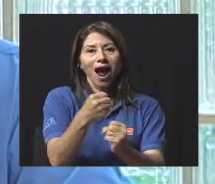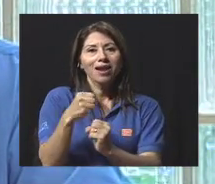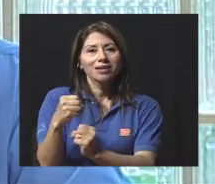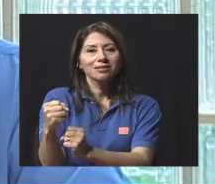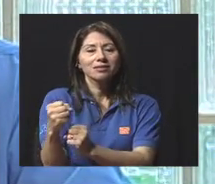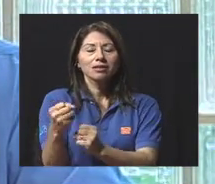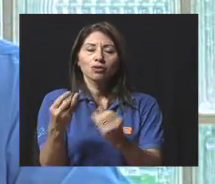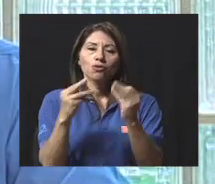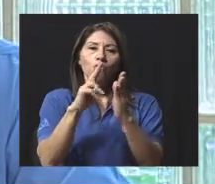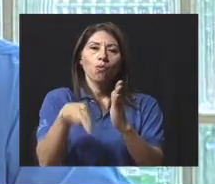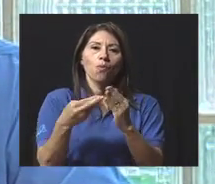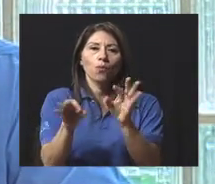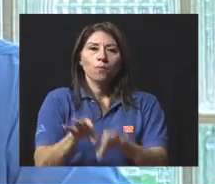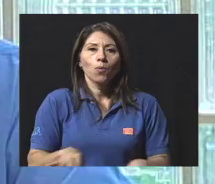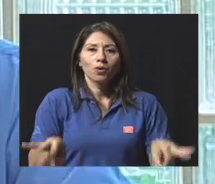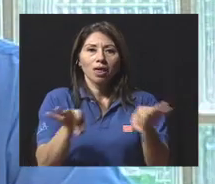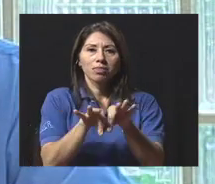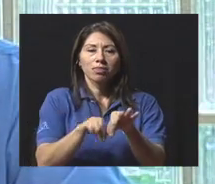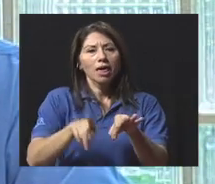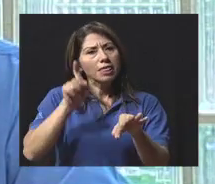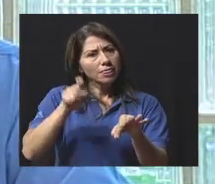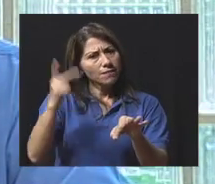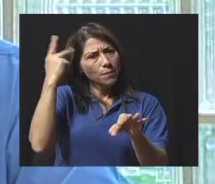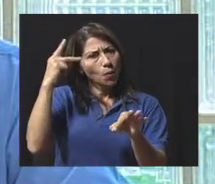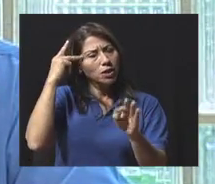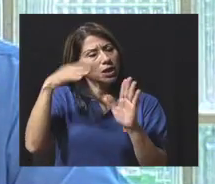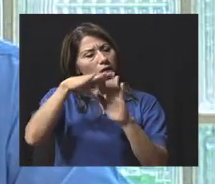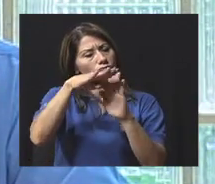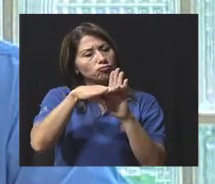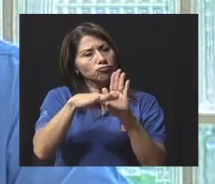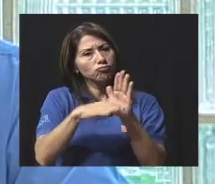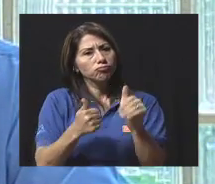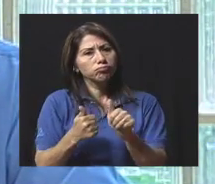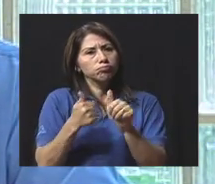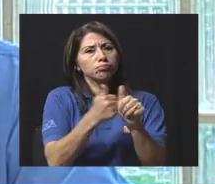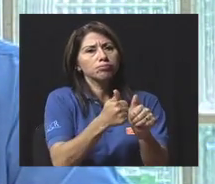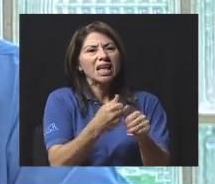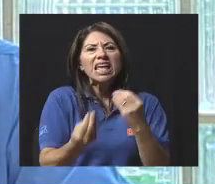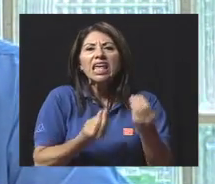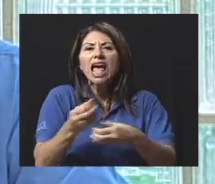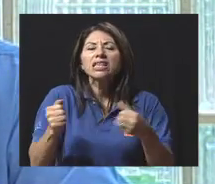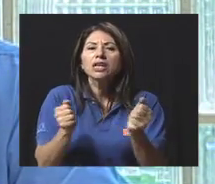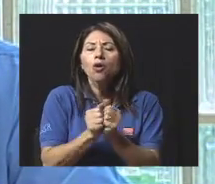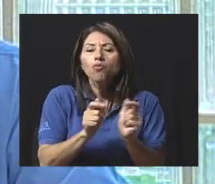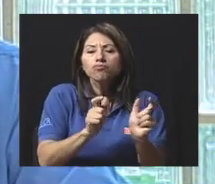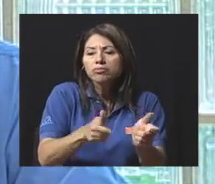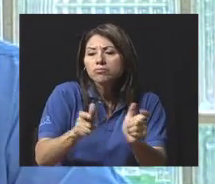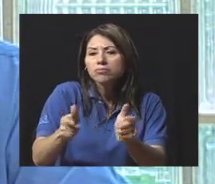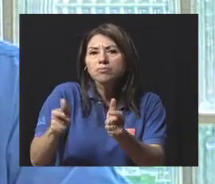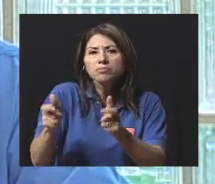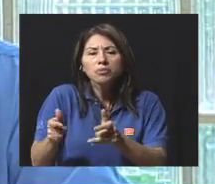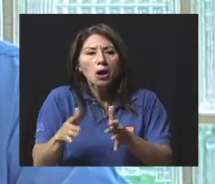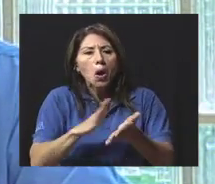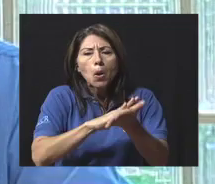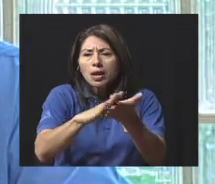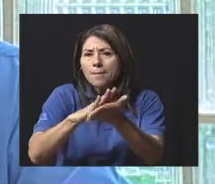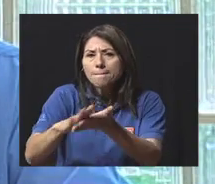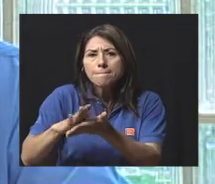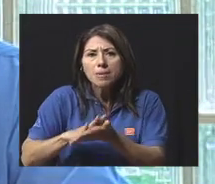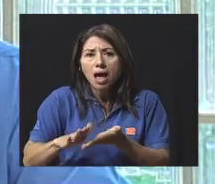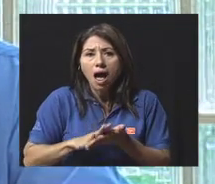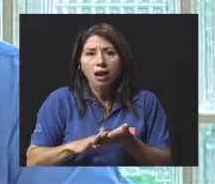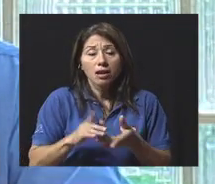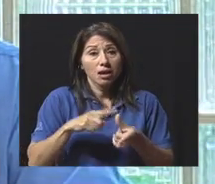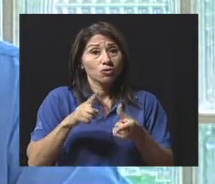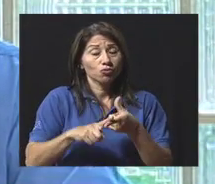hecho de tener buenas políticas de lo que es la disposición de desechos sólidos Así que se tiene que racionalizar muy bien